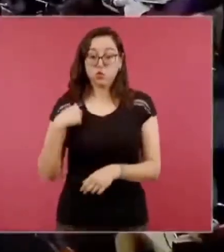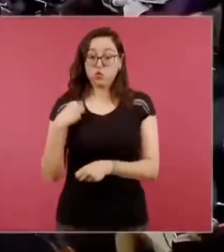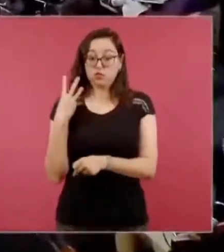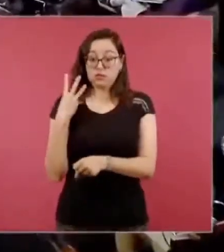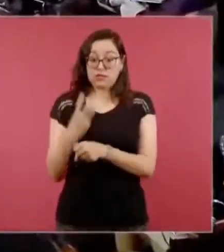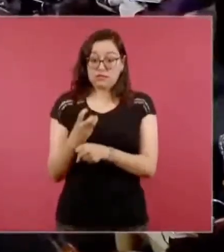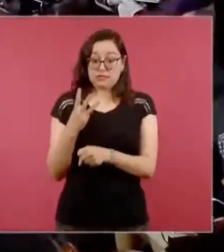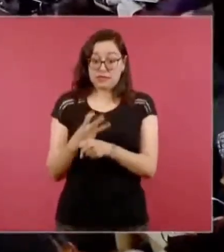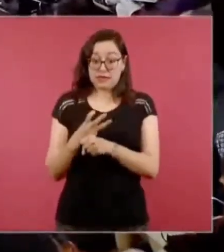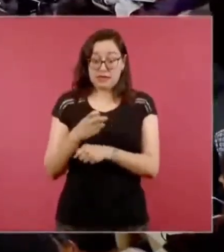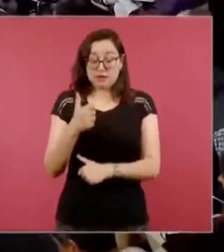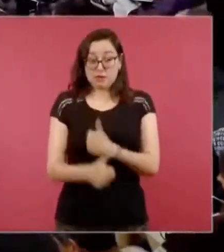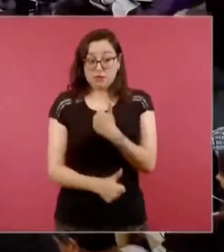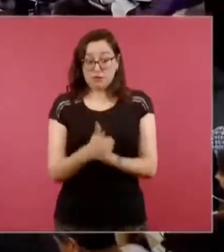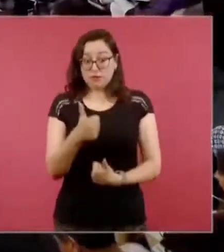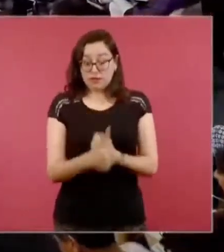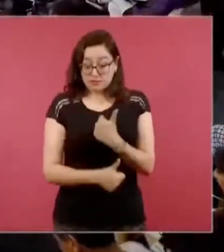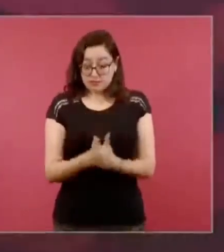y